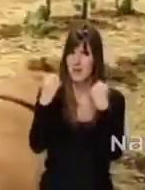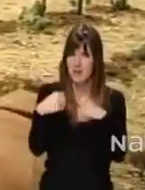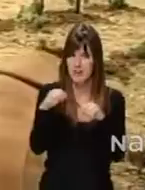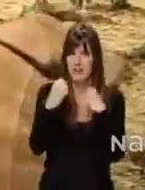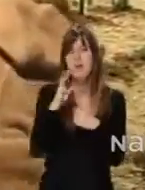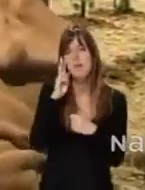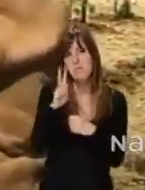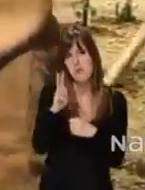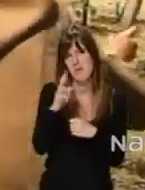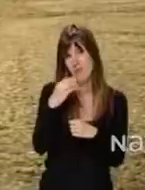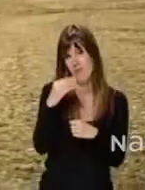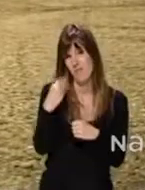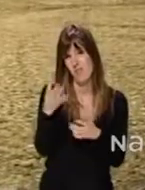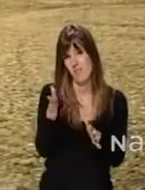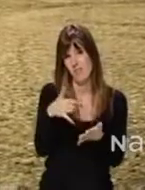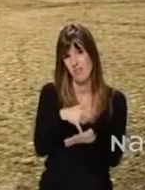tienes mucha idea.